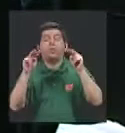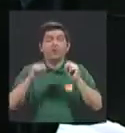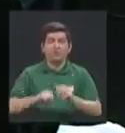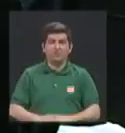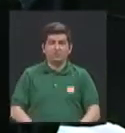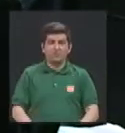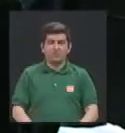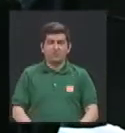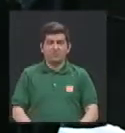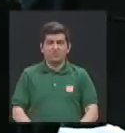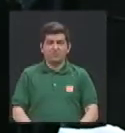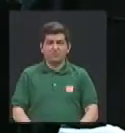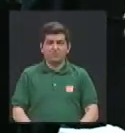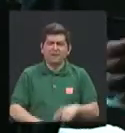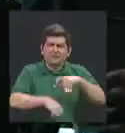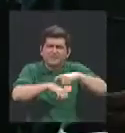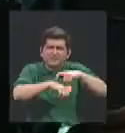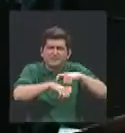en las vitrinas.